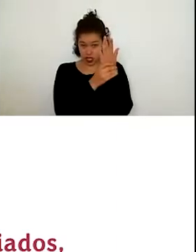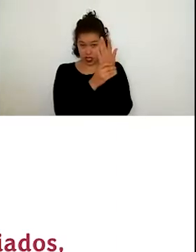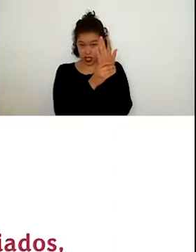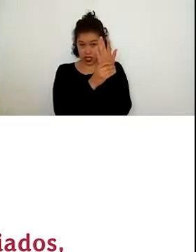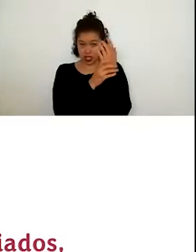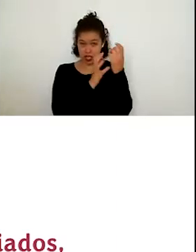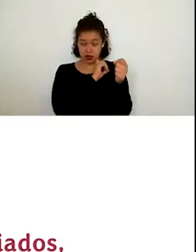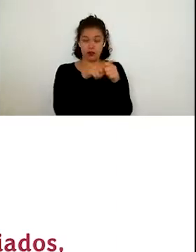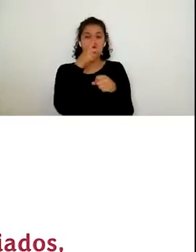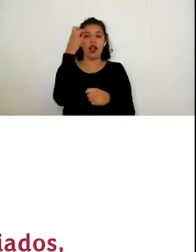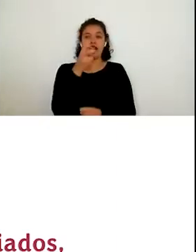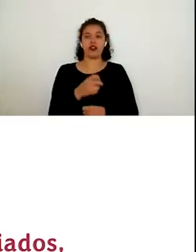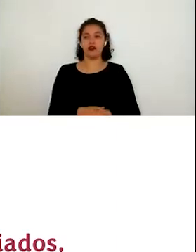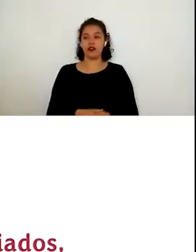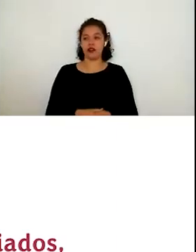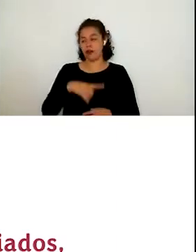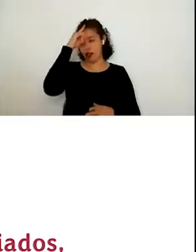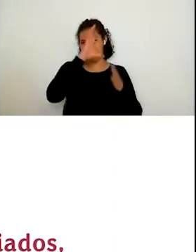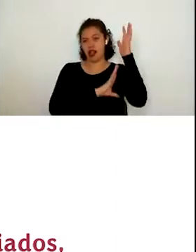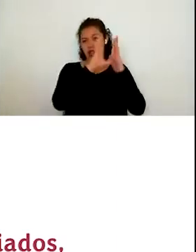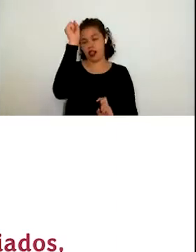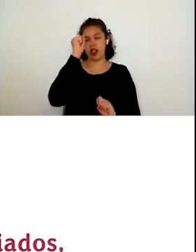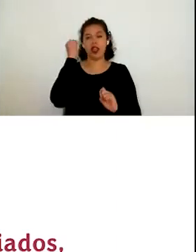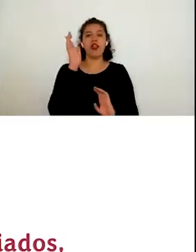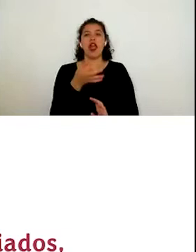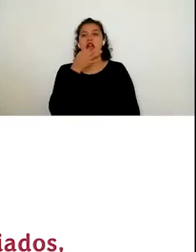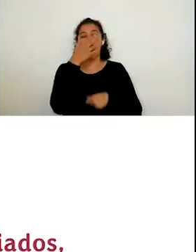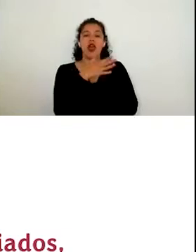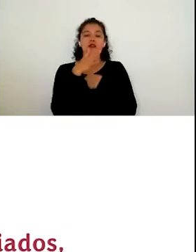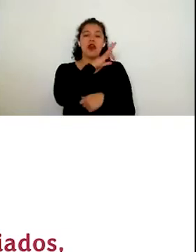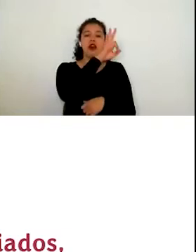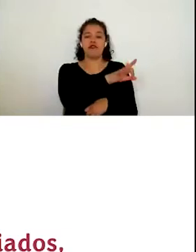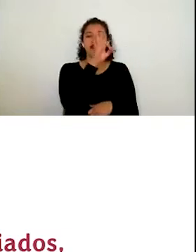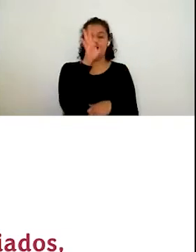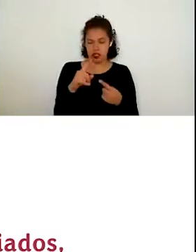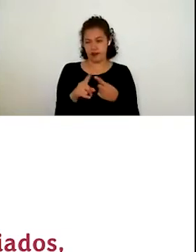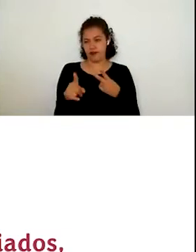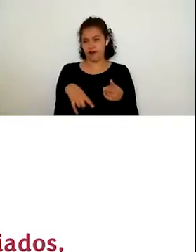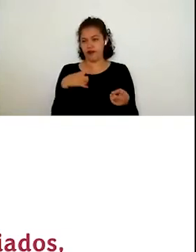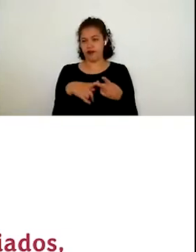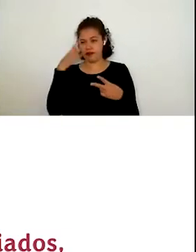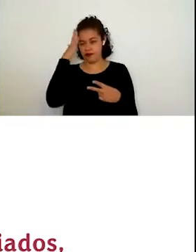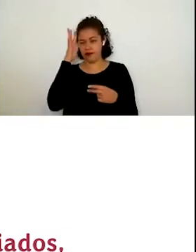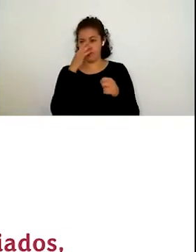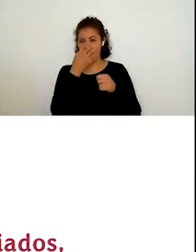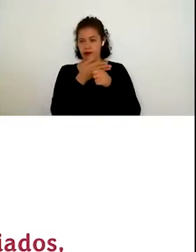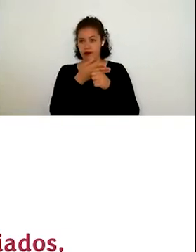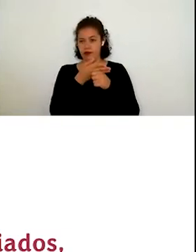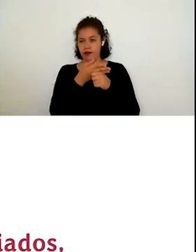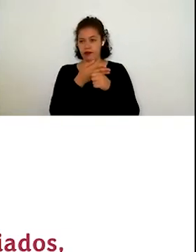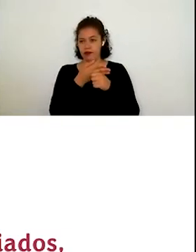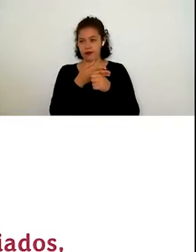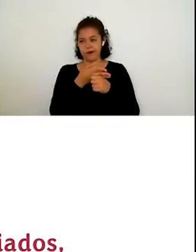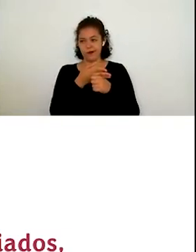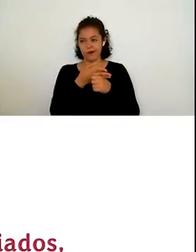específico, que el calendario se les hace del conocimiento en tal fecha, los patronatos se dan por